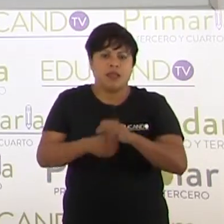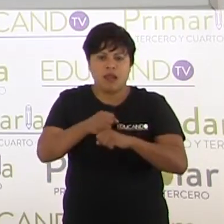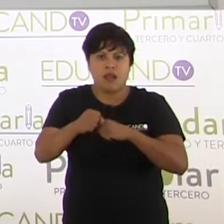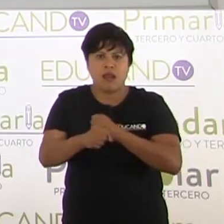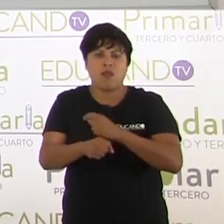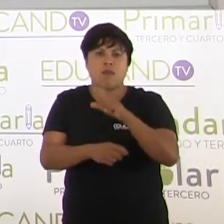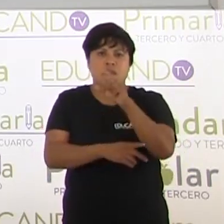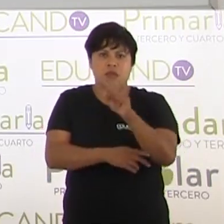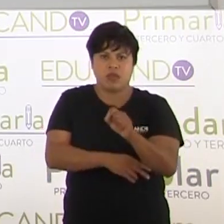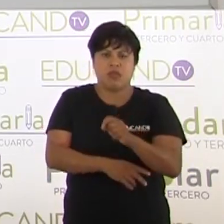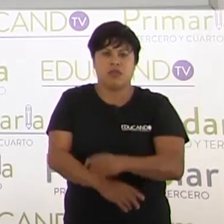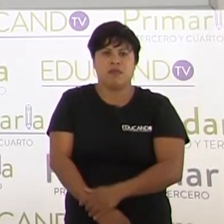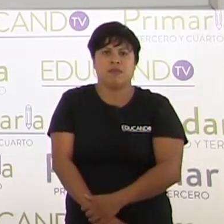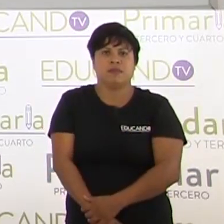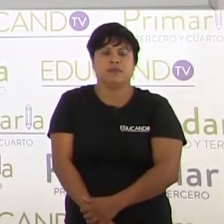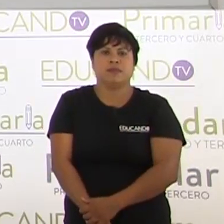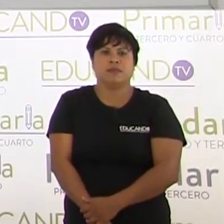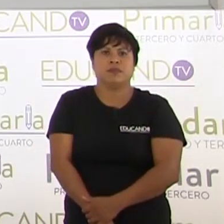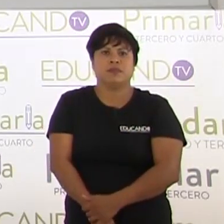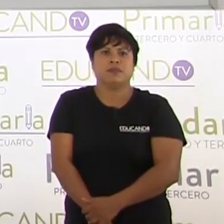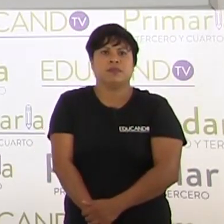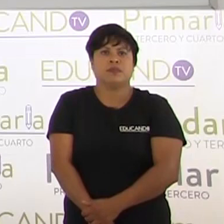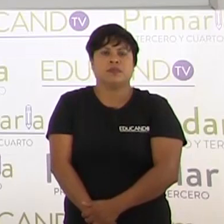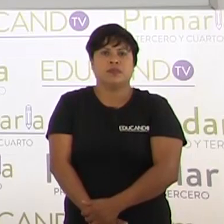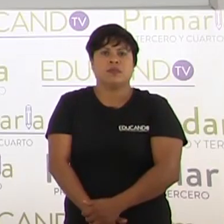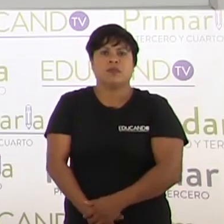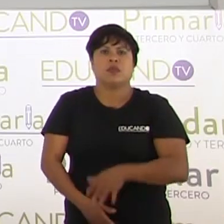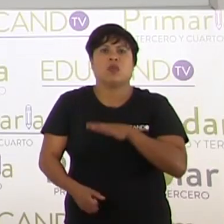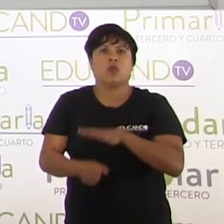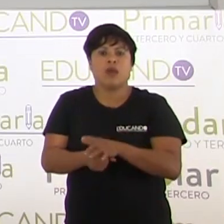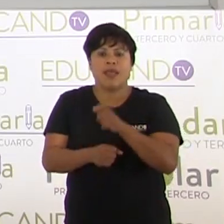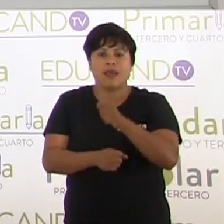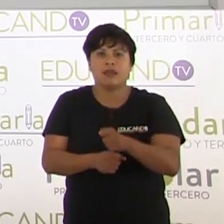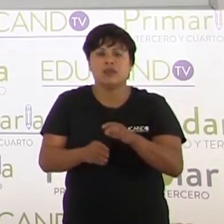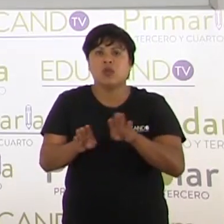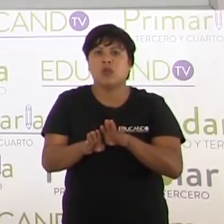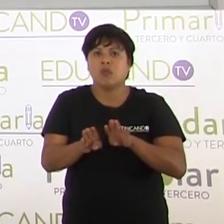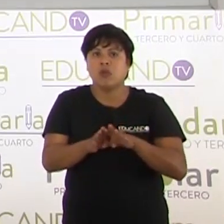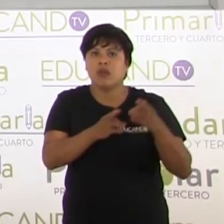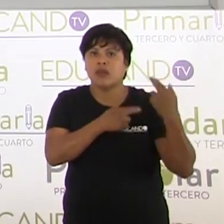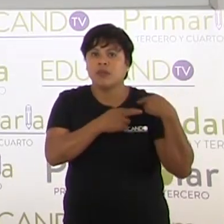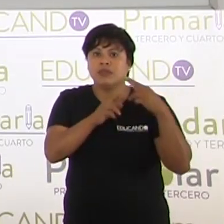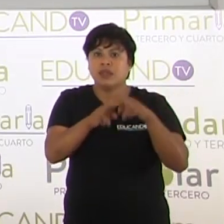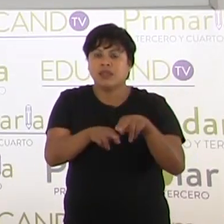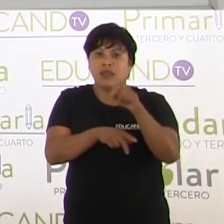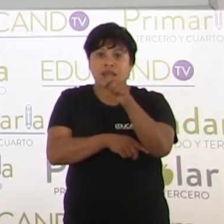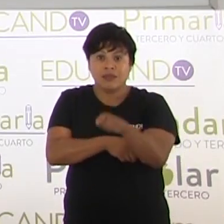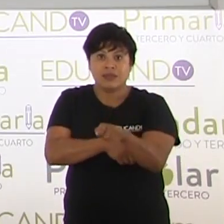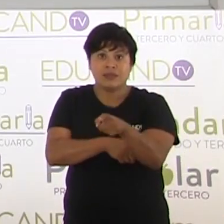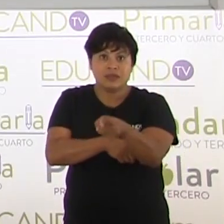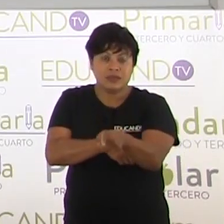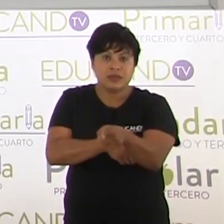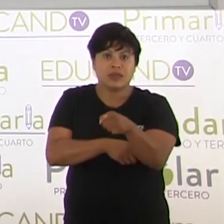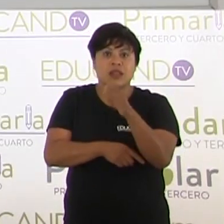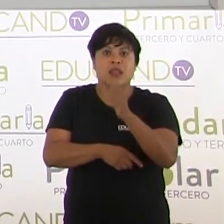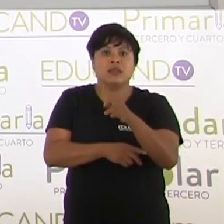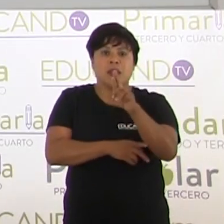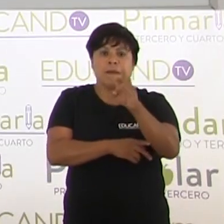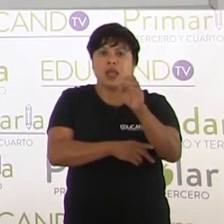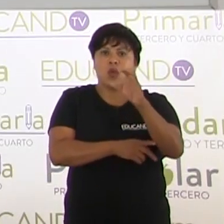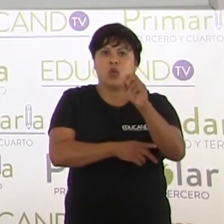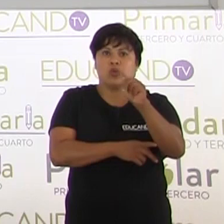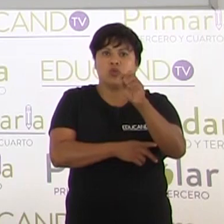a principios del siglo XX. ¿Cuáles van a ser sus representantes? Pues el